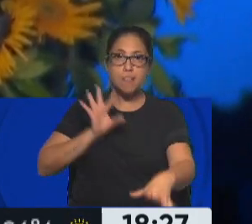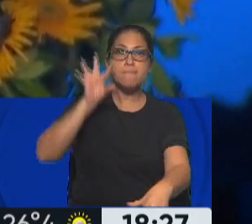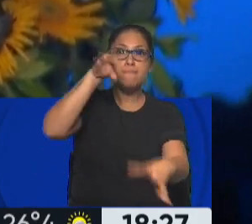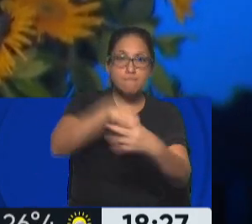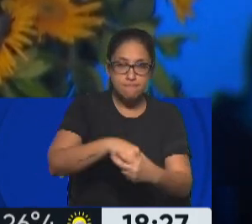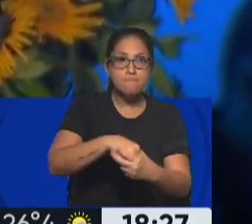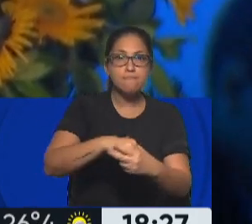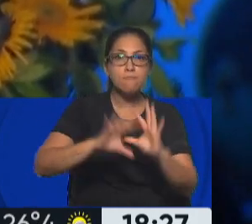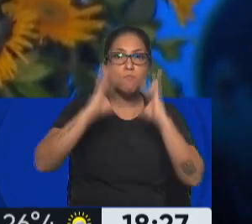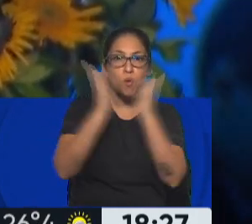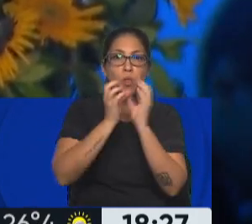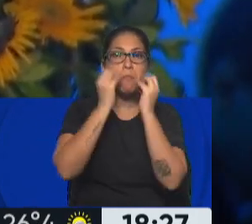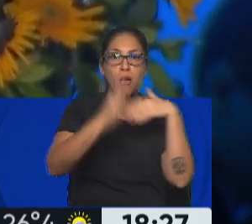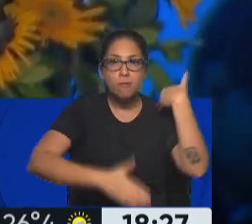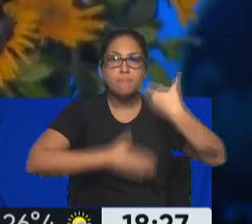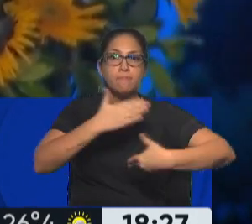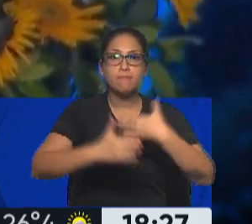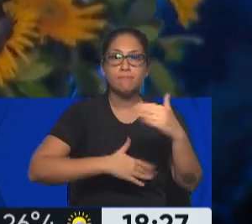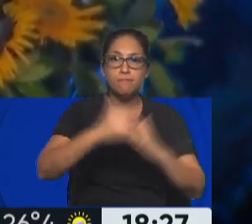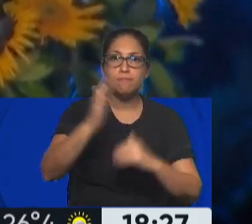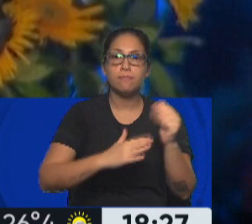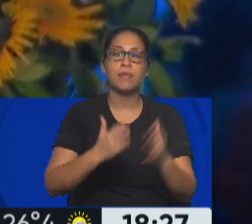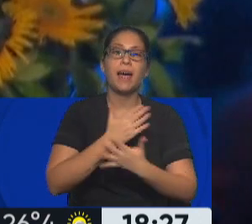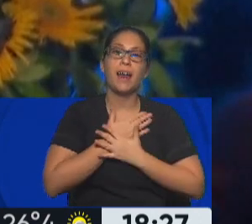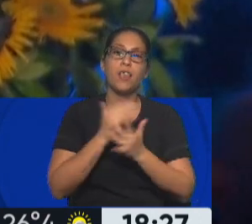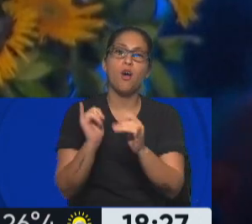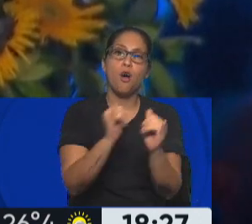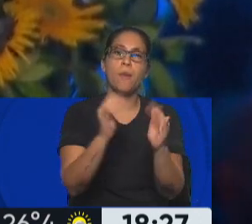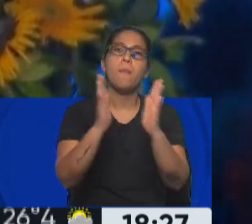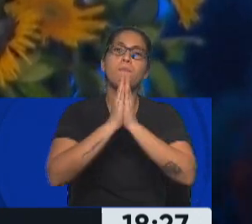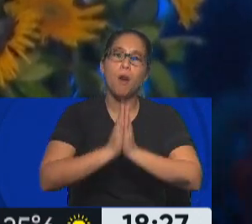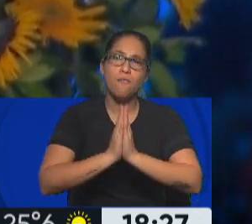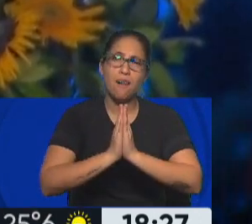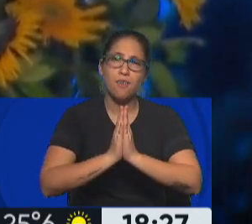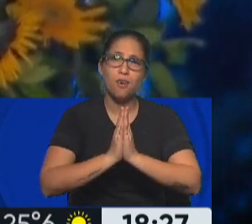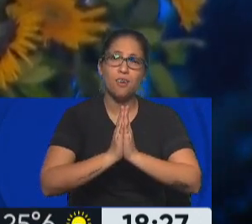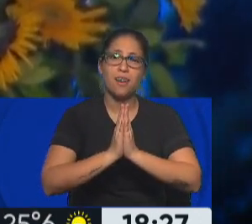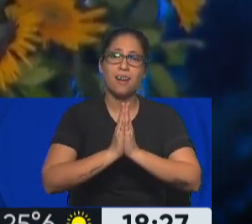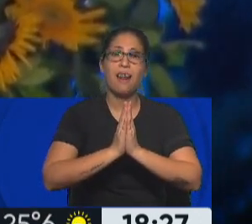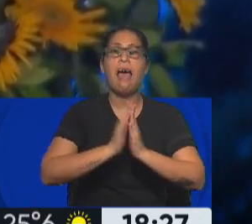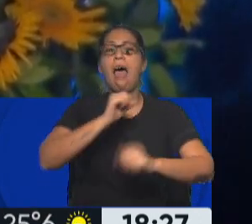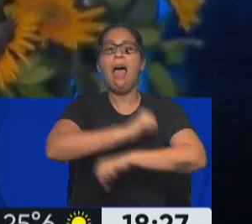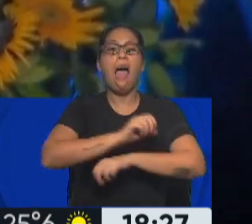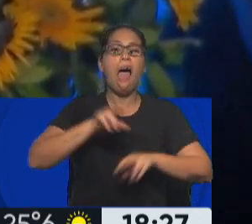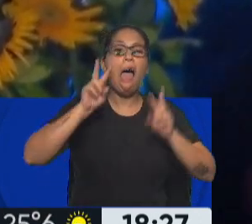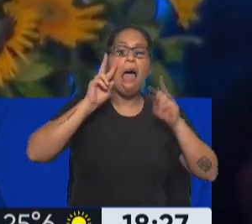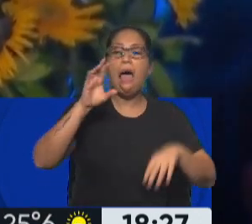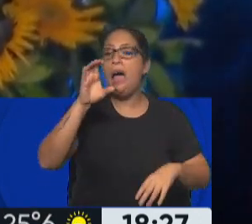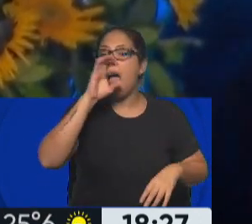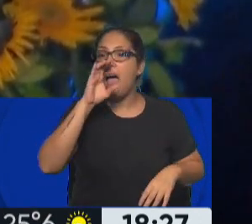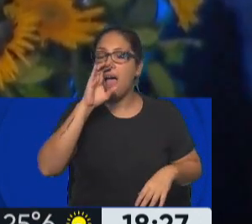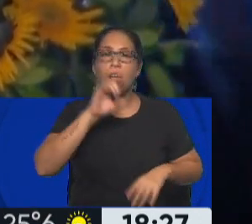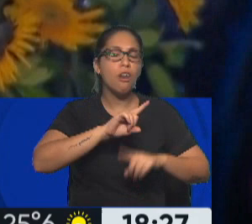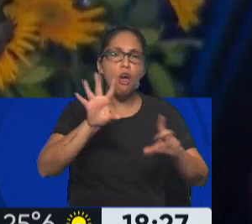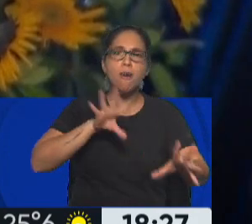por un mundo mejor. Queridos jóvenes, por favor, no balconeen la vida,